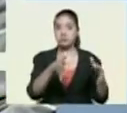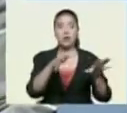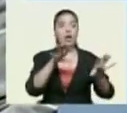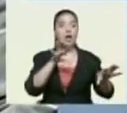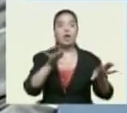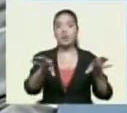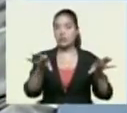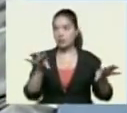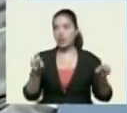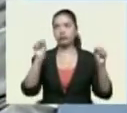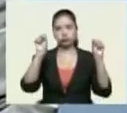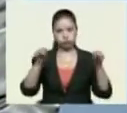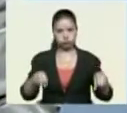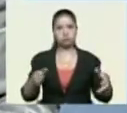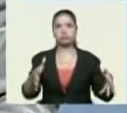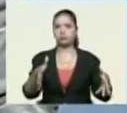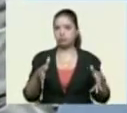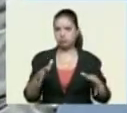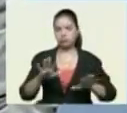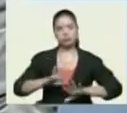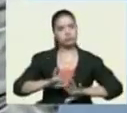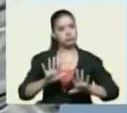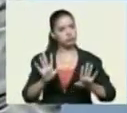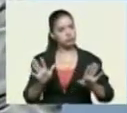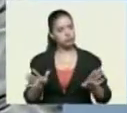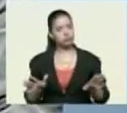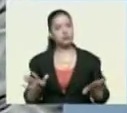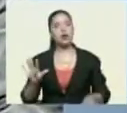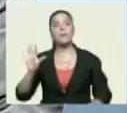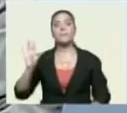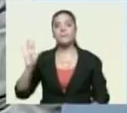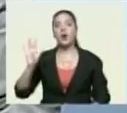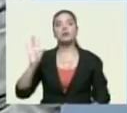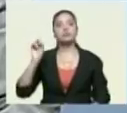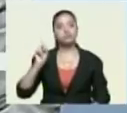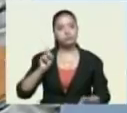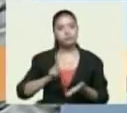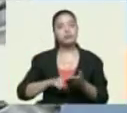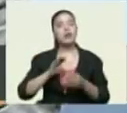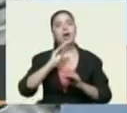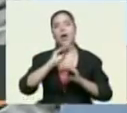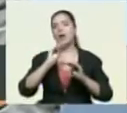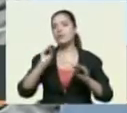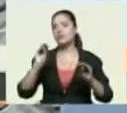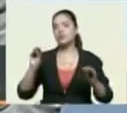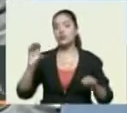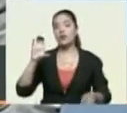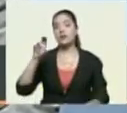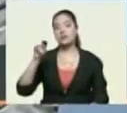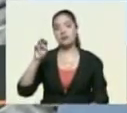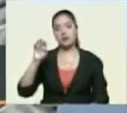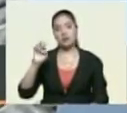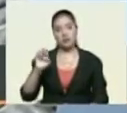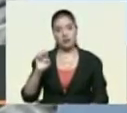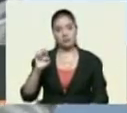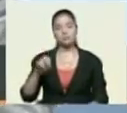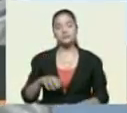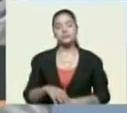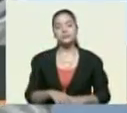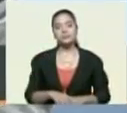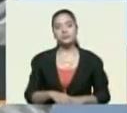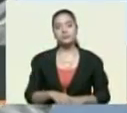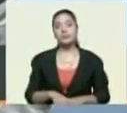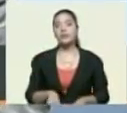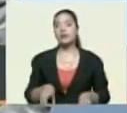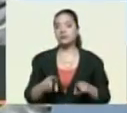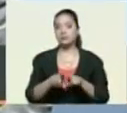estados son los que efectivamente proclamó y anunció el Consejo Nacional Electoral, al